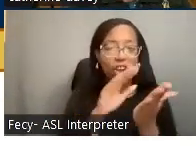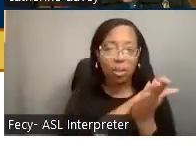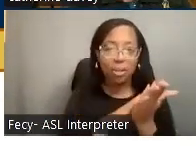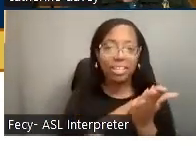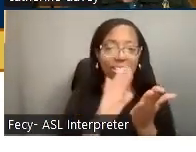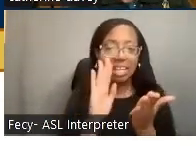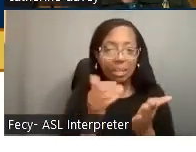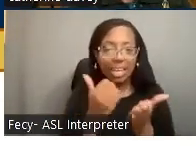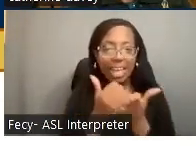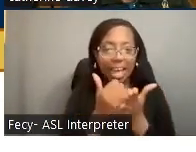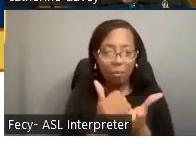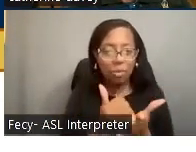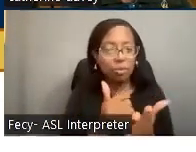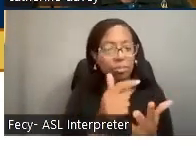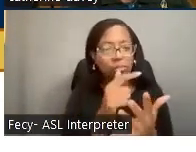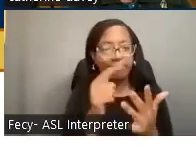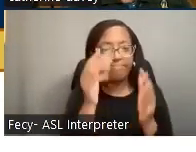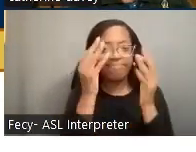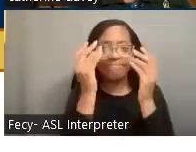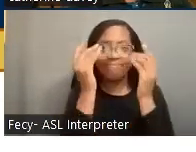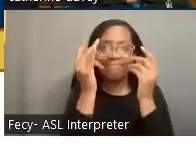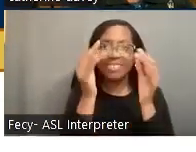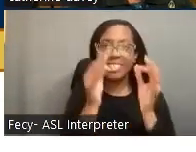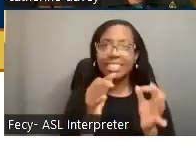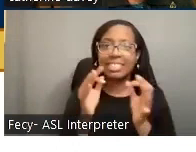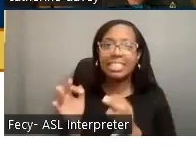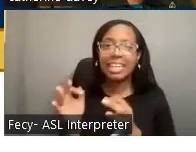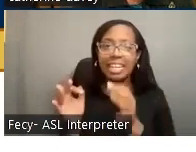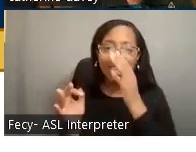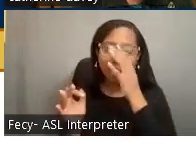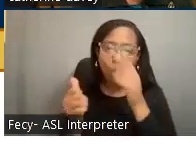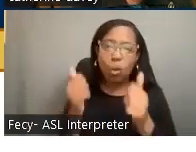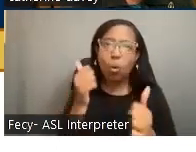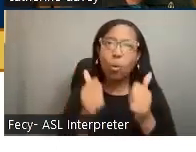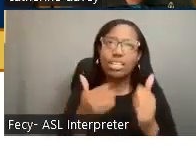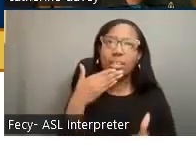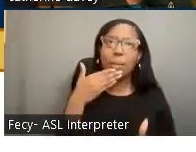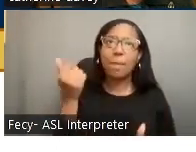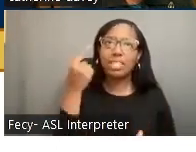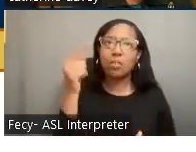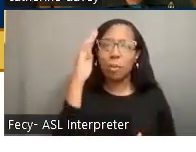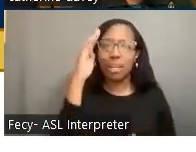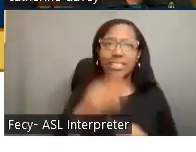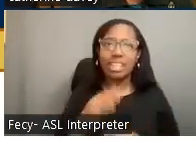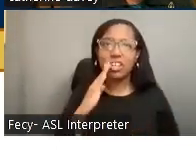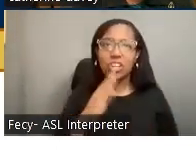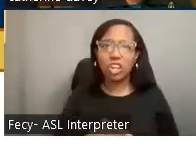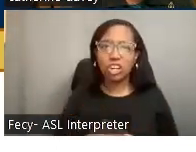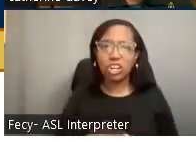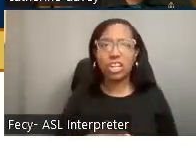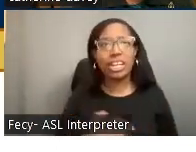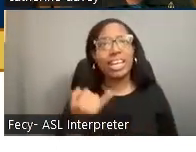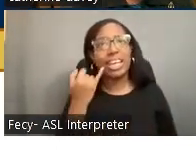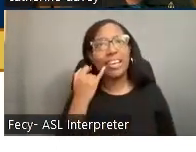documento fabuloso que les va a ayudar a pasar por algunas preguntas para pensar en su niño. Si